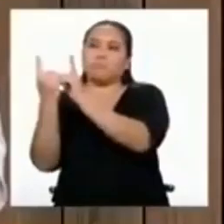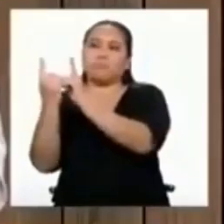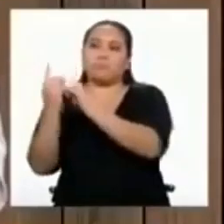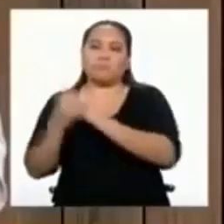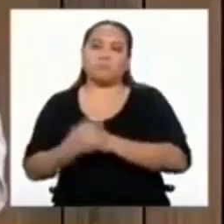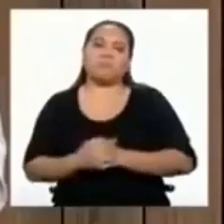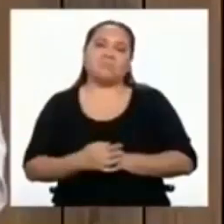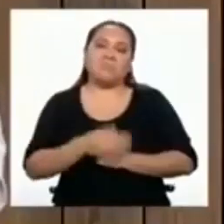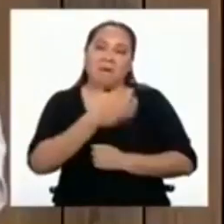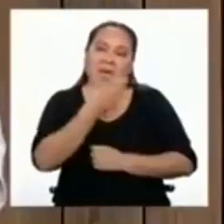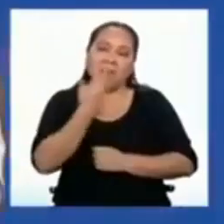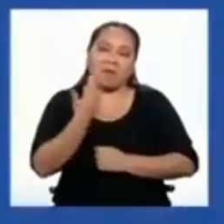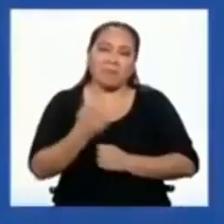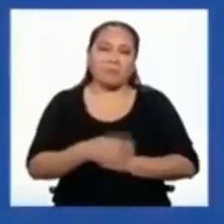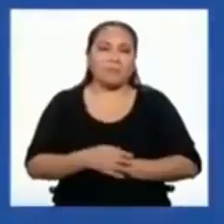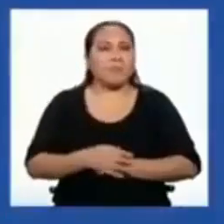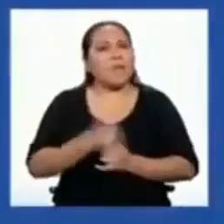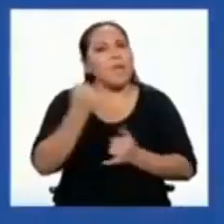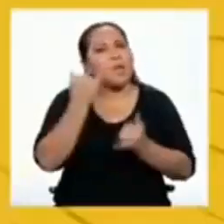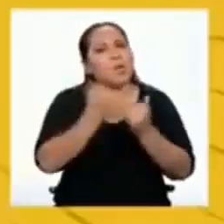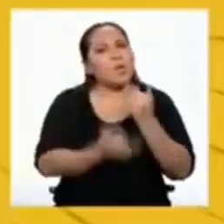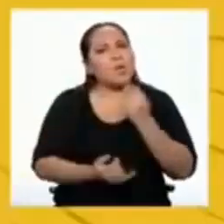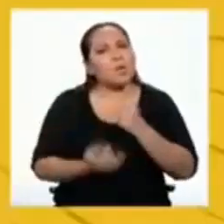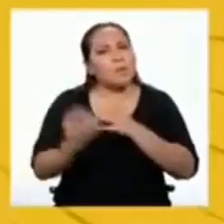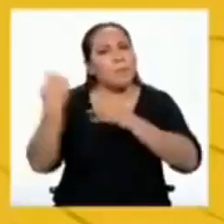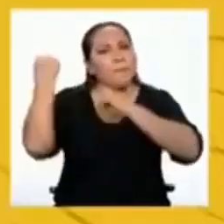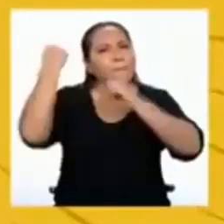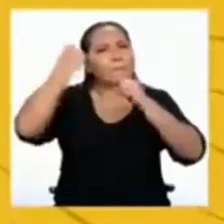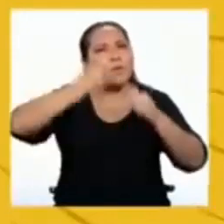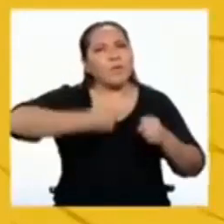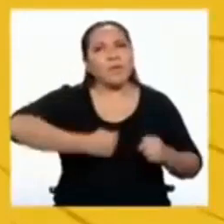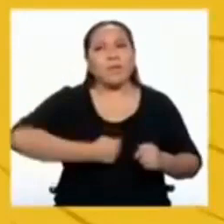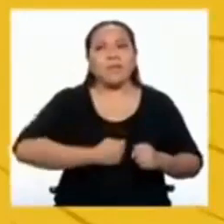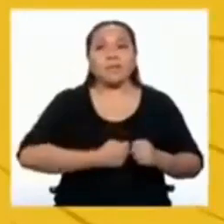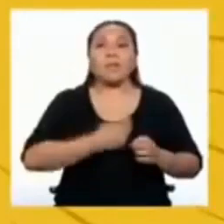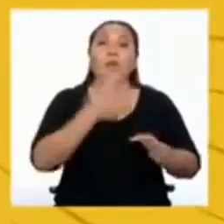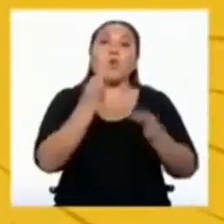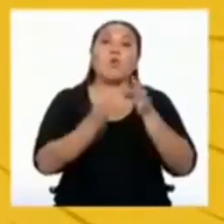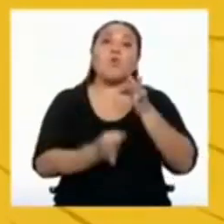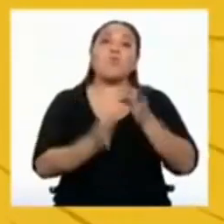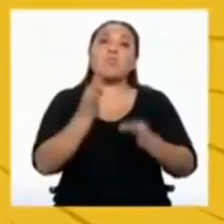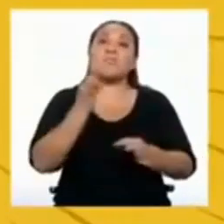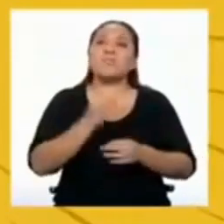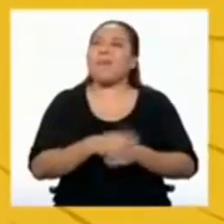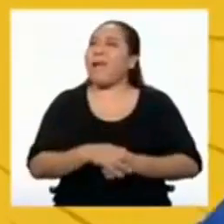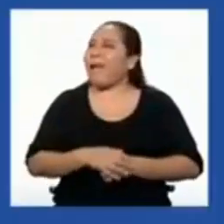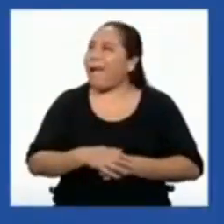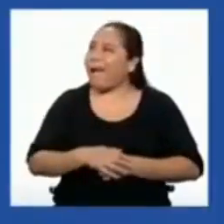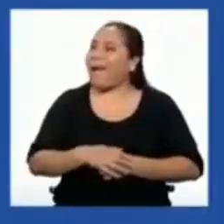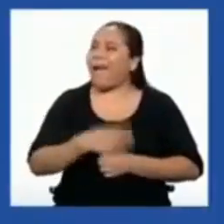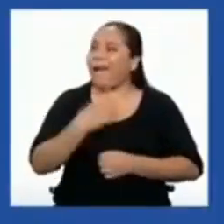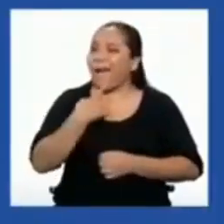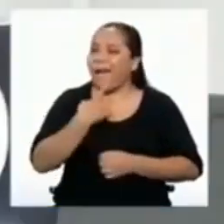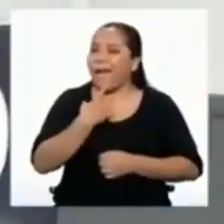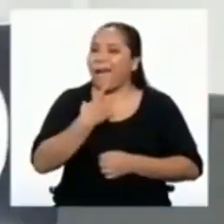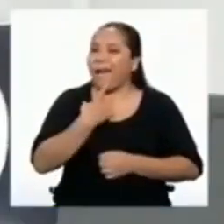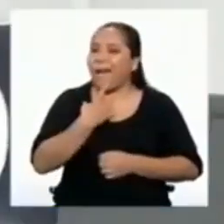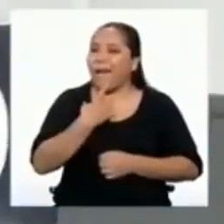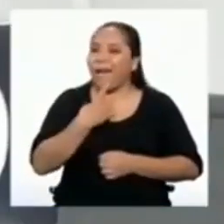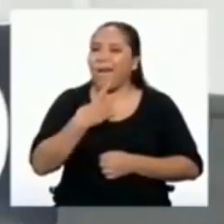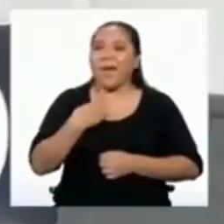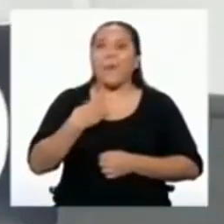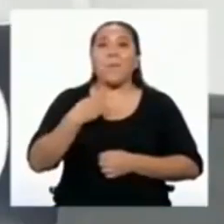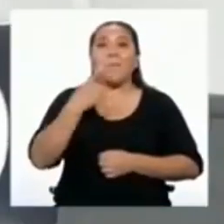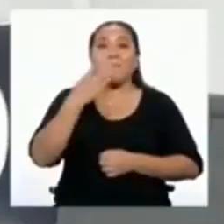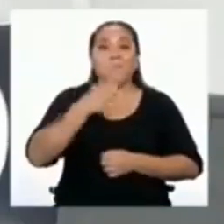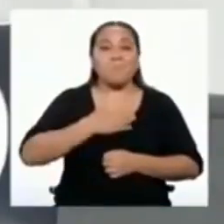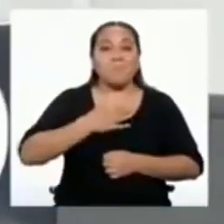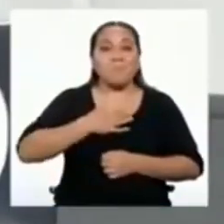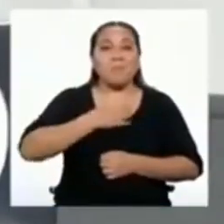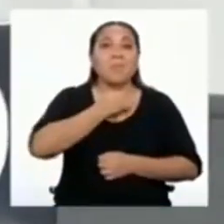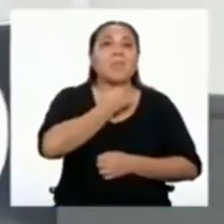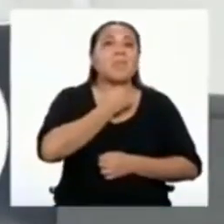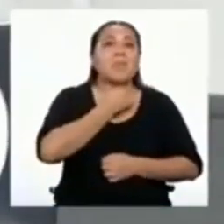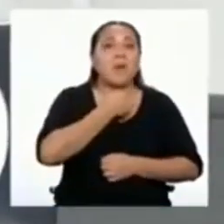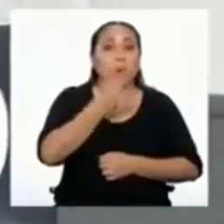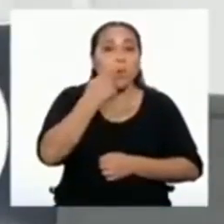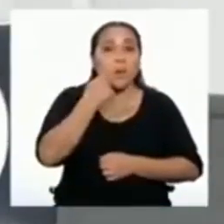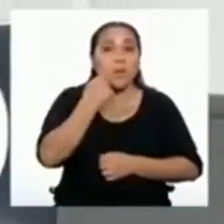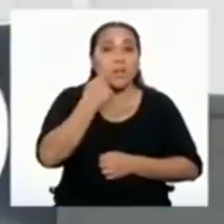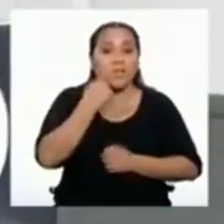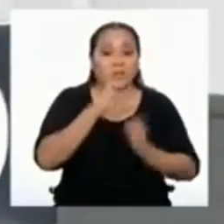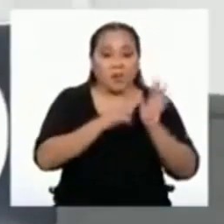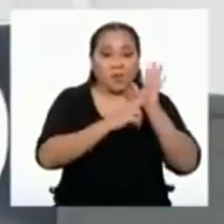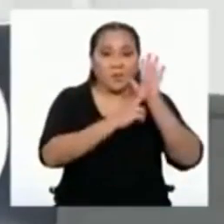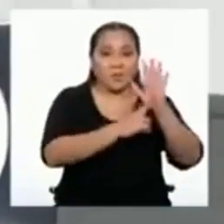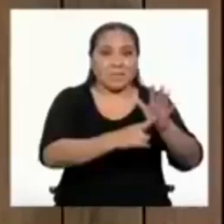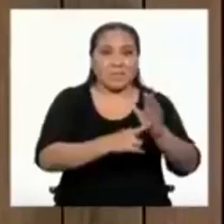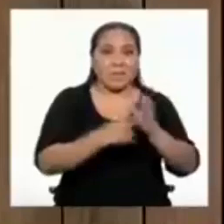¿Cuál es el último poder que nos queda? El judicial. Ah, entonces me imagino que mi abuelito vendría a representar